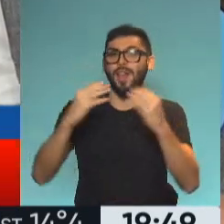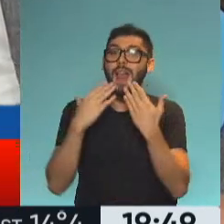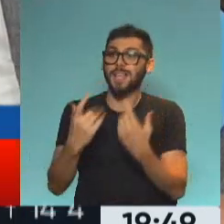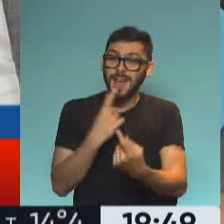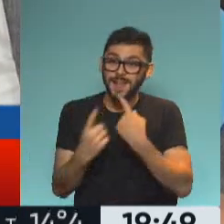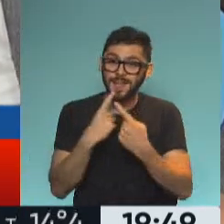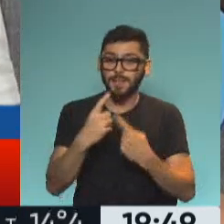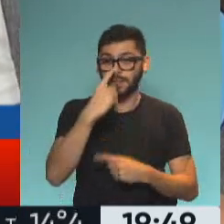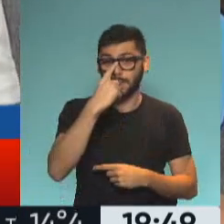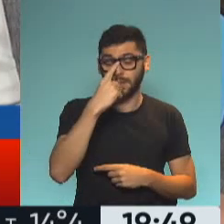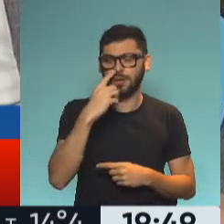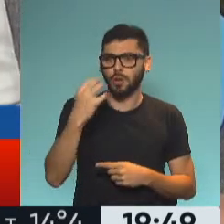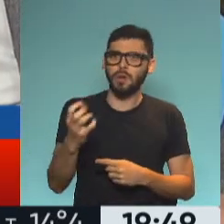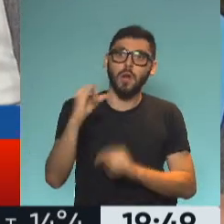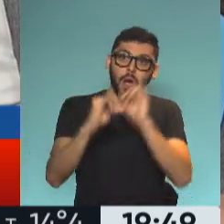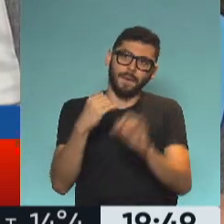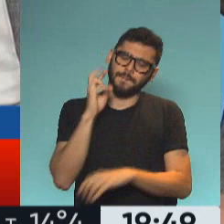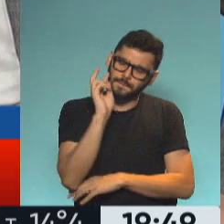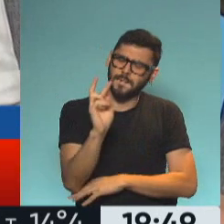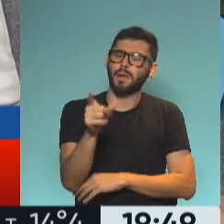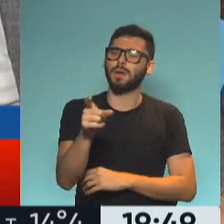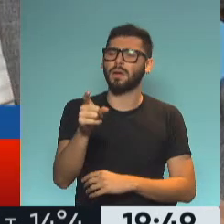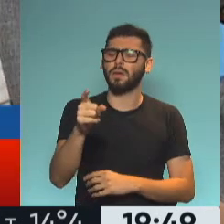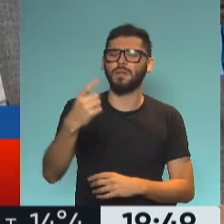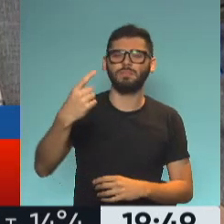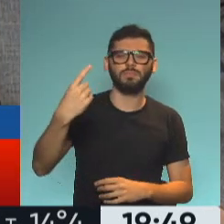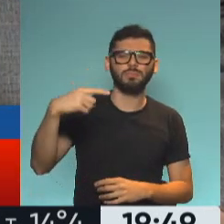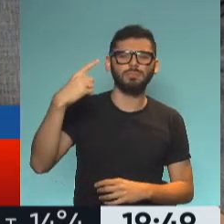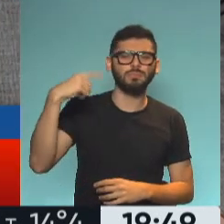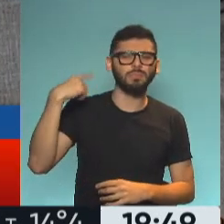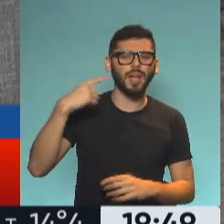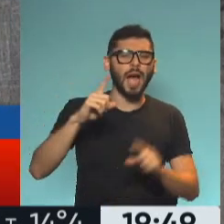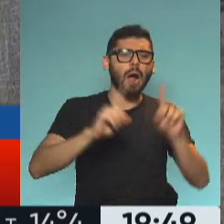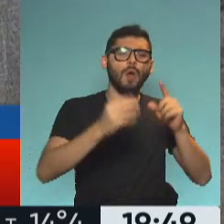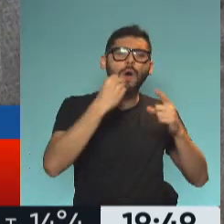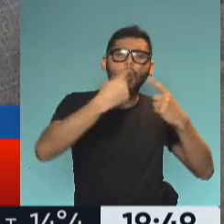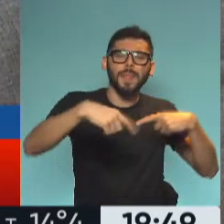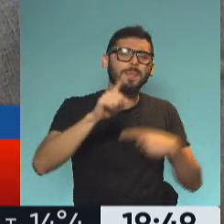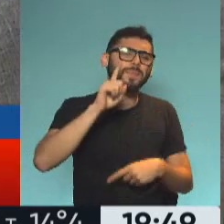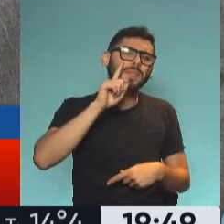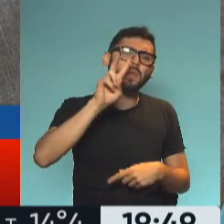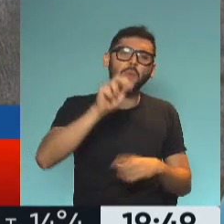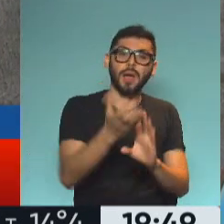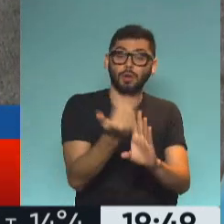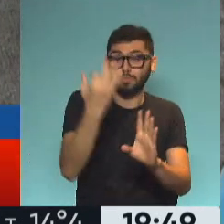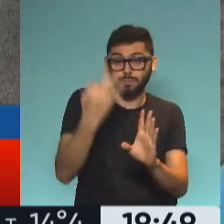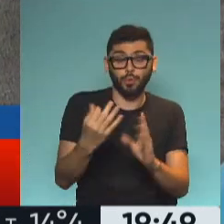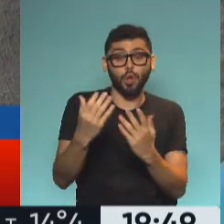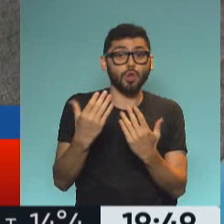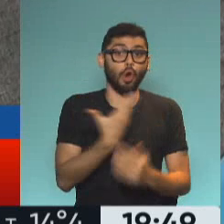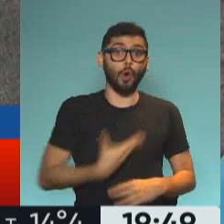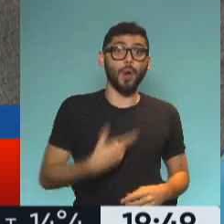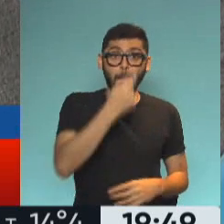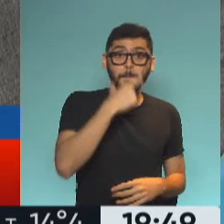Lo estábamos escuchando atentamente. Se ha hecho en otro momento esto de eliminar el IVA de algunos alimentos, incluso durante el final del gobierno de Mauricio